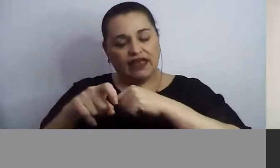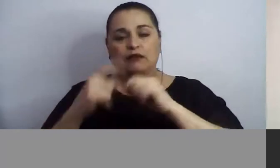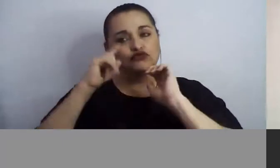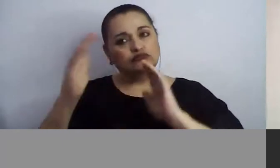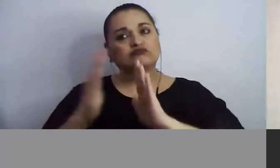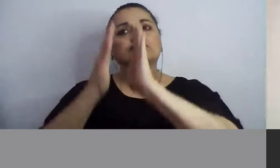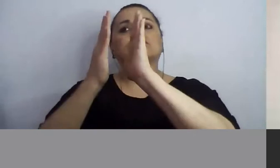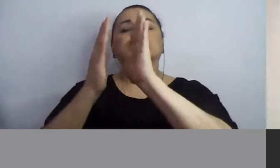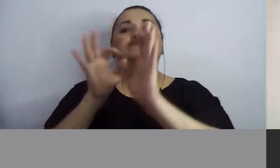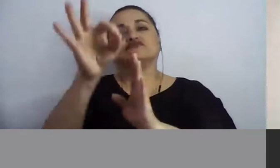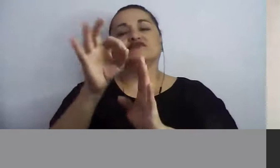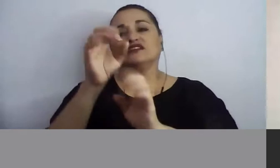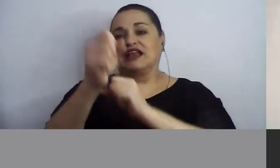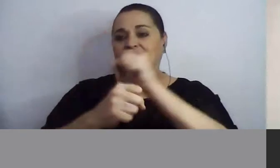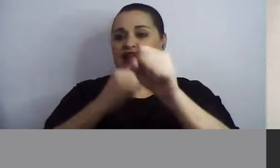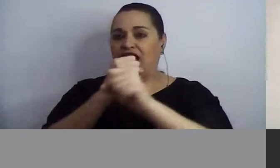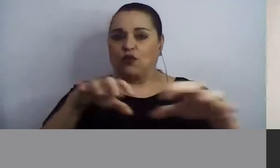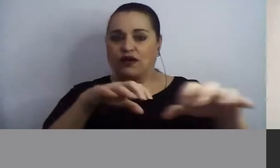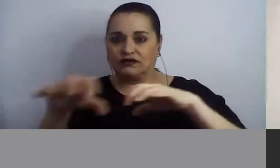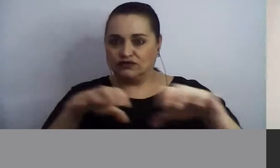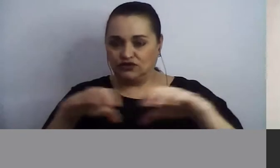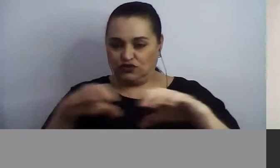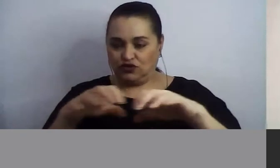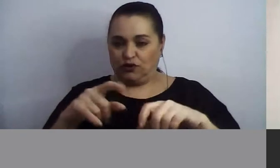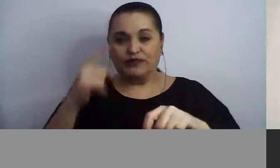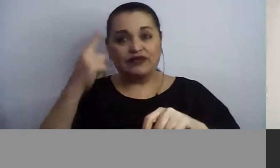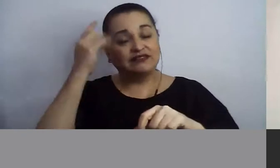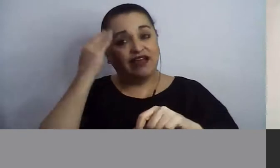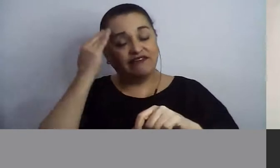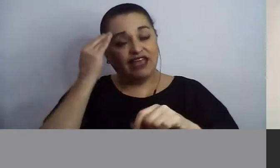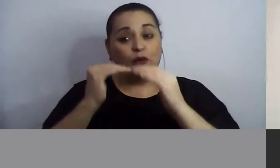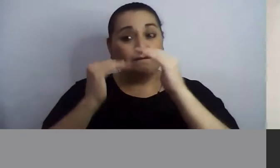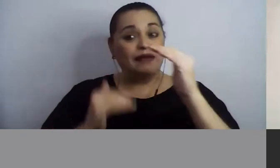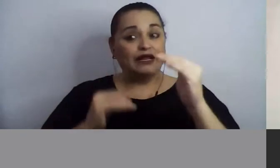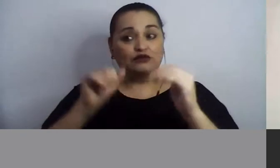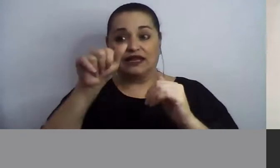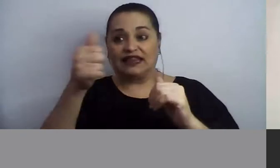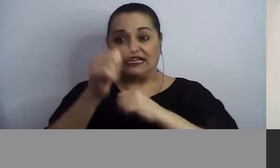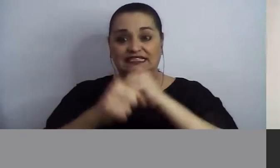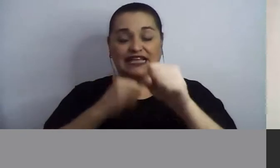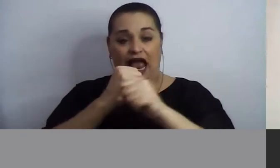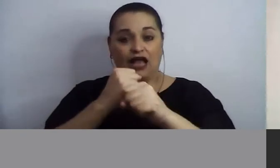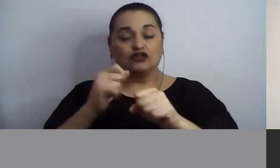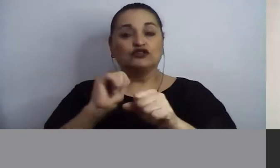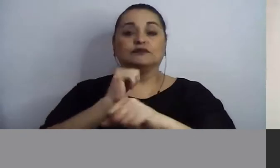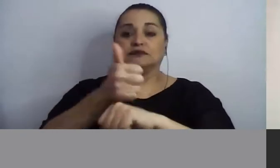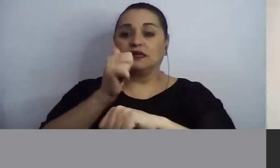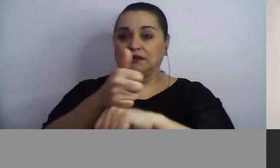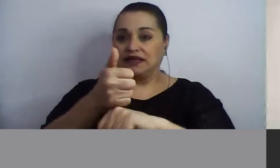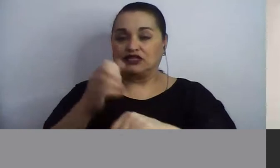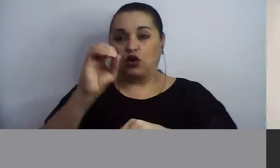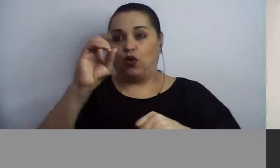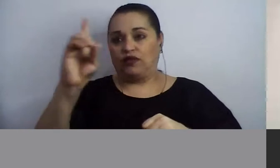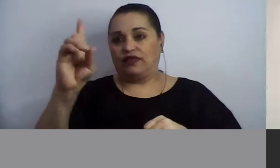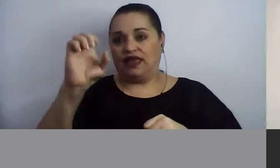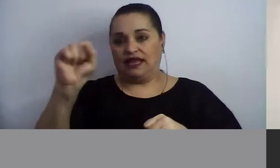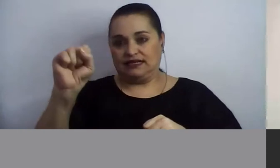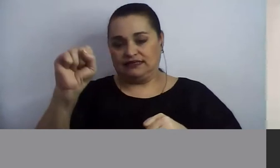a la década de la acción, considerando que estamos a poco menos de 10 años para la implementación de los ODS.